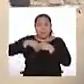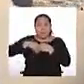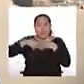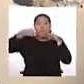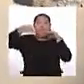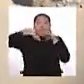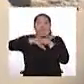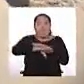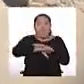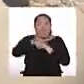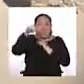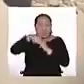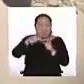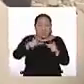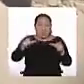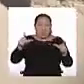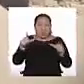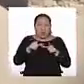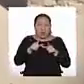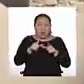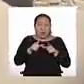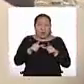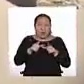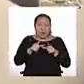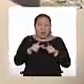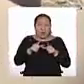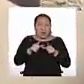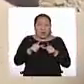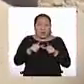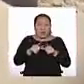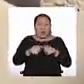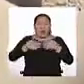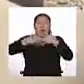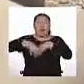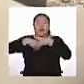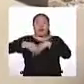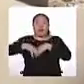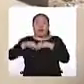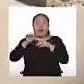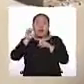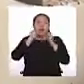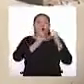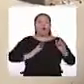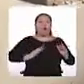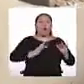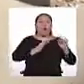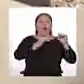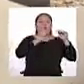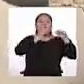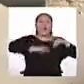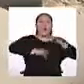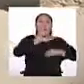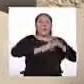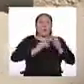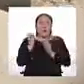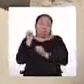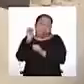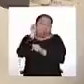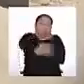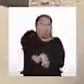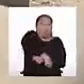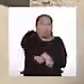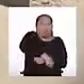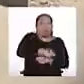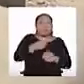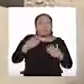con maquinaria pesada y se voló una pirámide. Se voló una pirámide que tenía